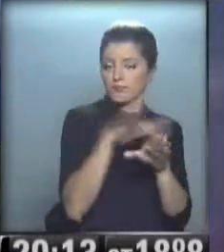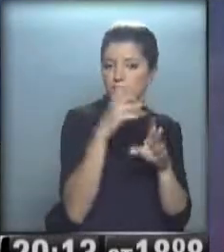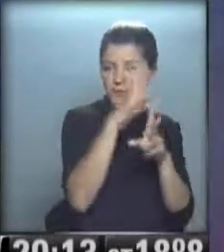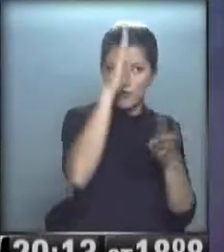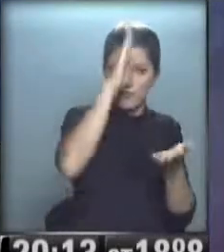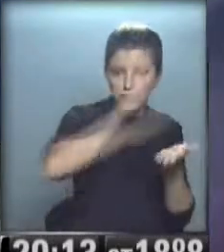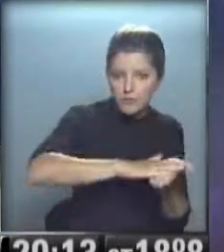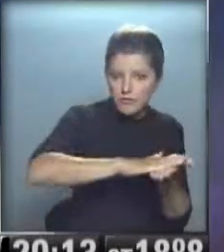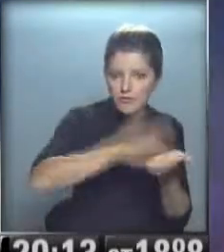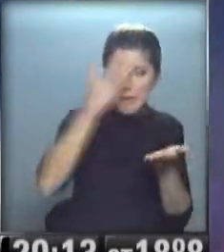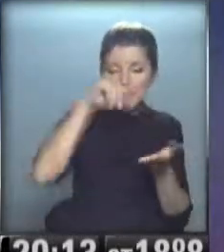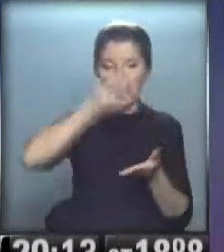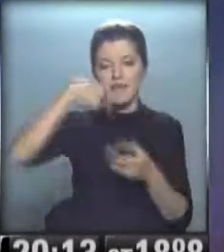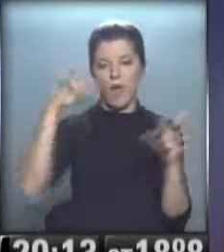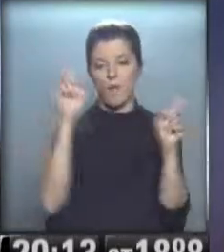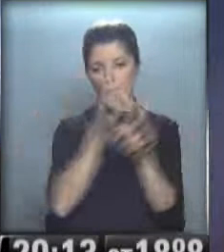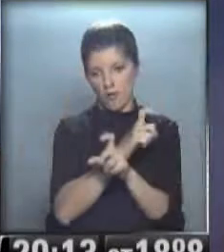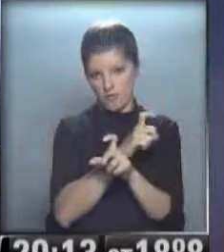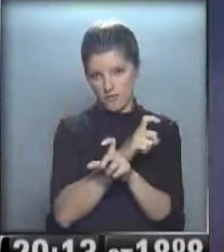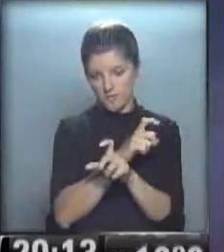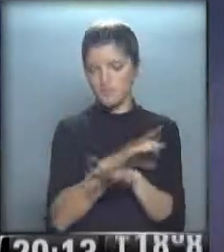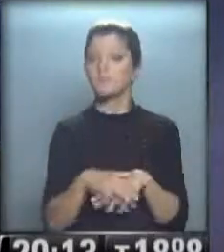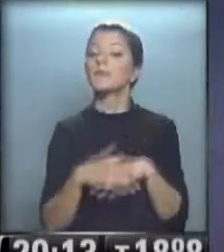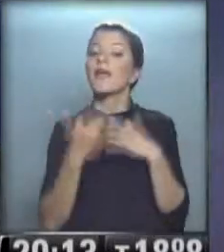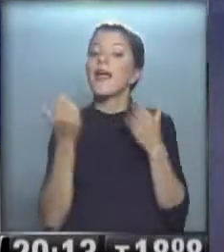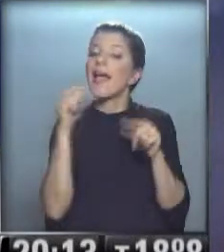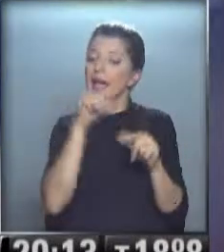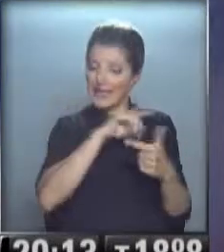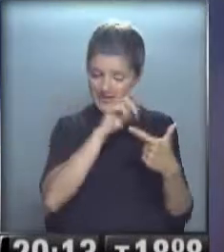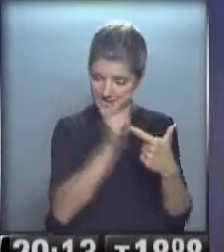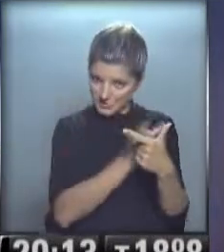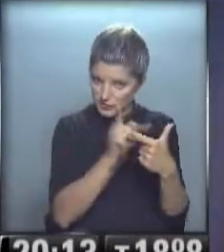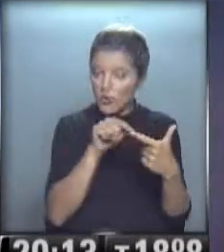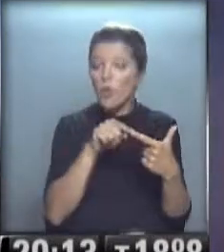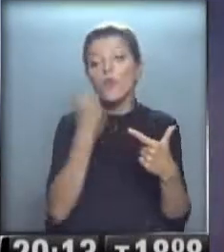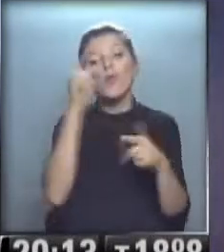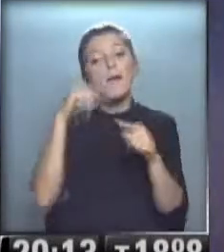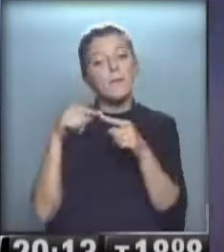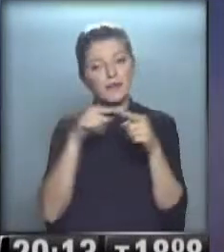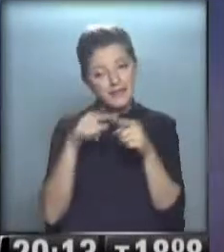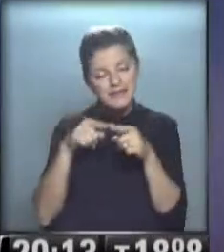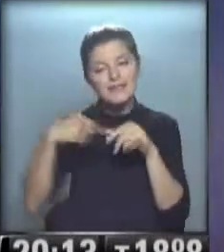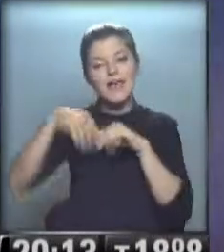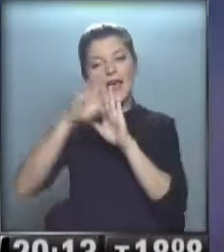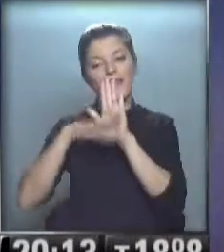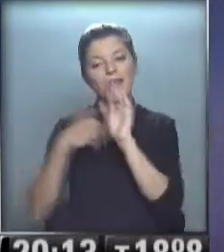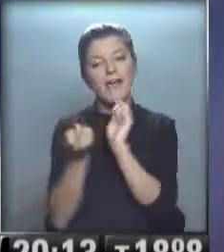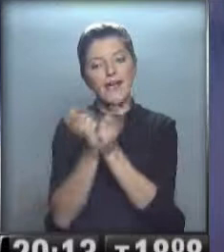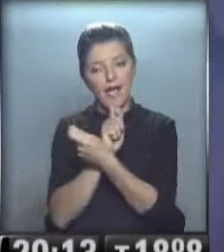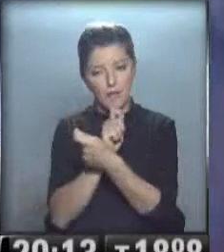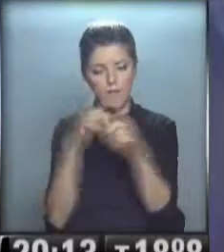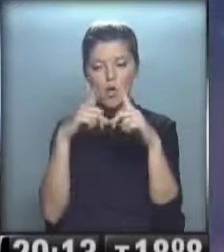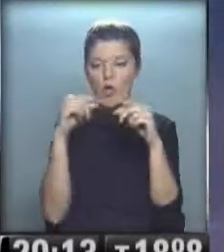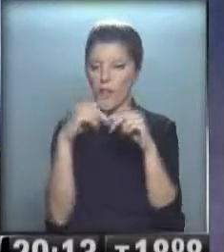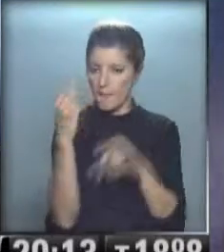se generaba un problema incluso para la marca. Esto con una política que va a ser de adecuación de precios pautada, que